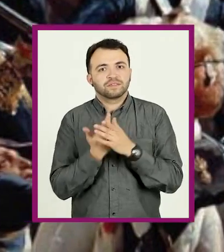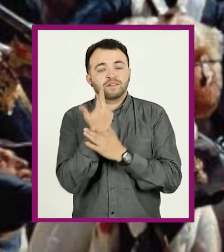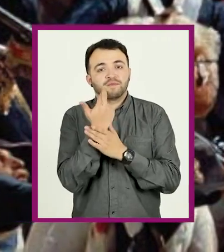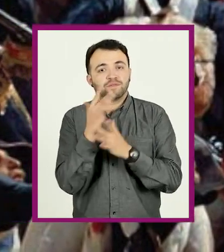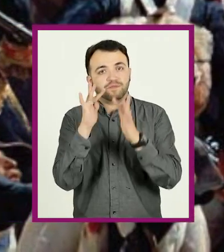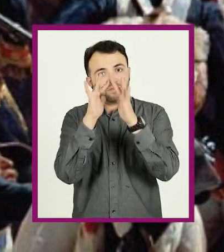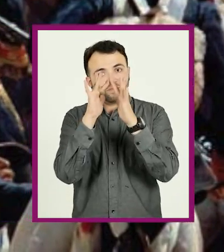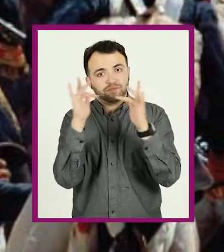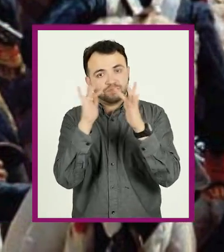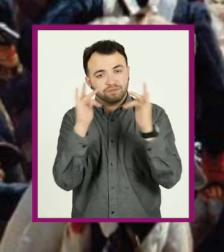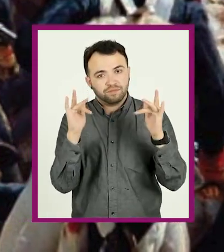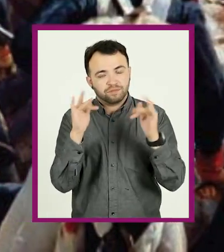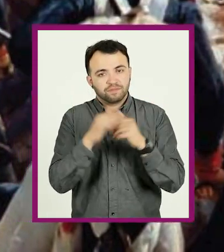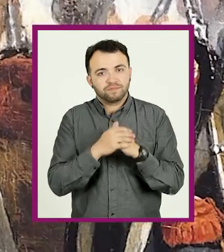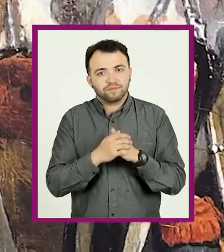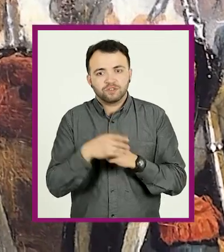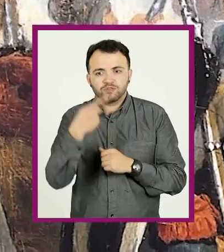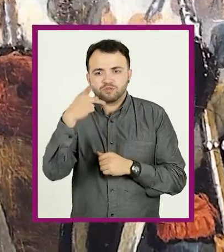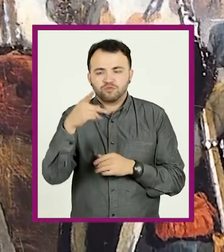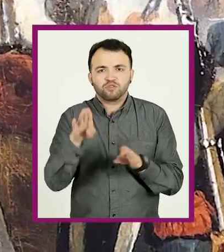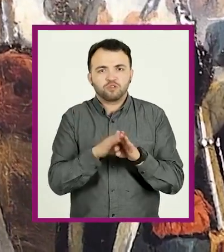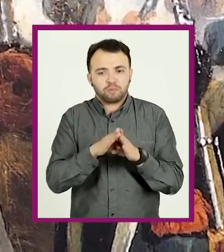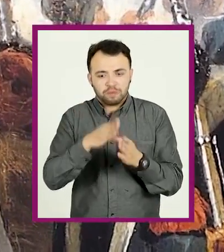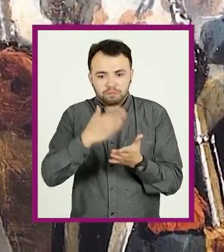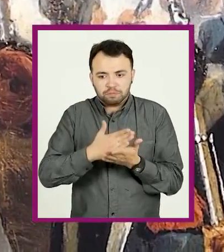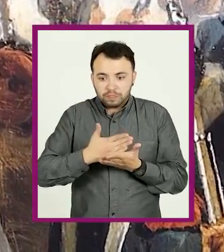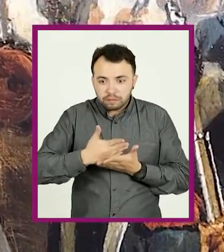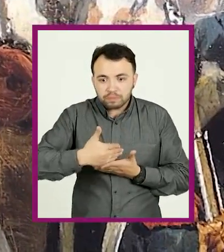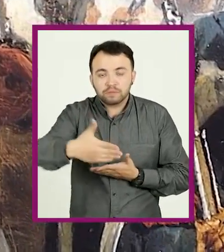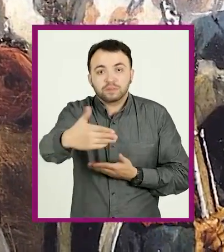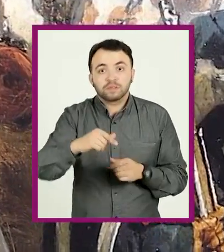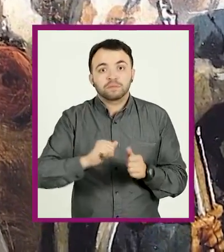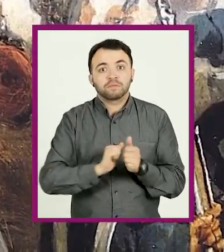Revolución Francesa, punto de partida de la modernidad.